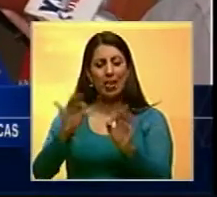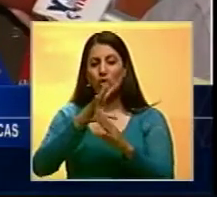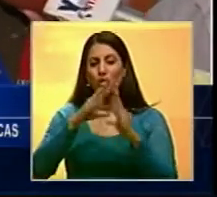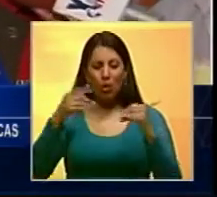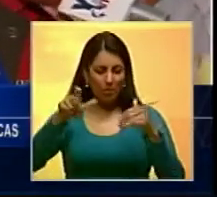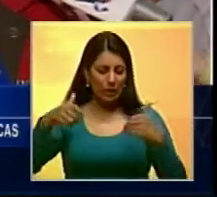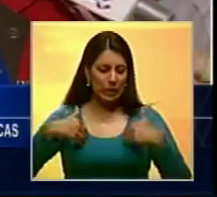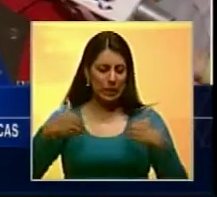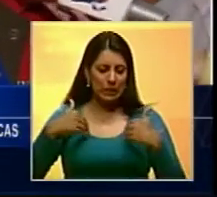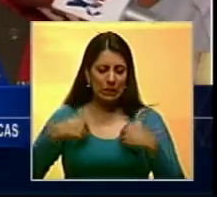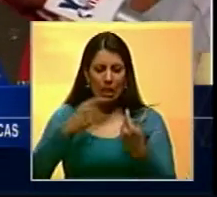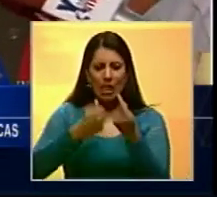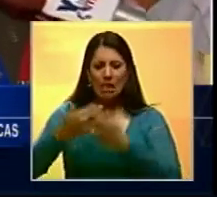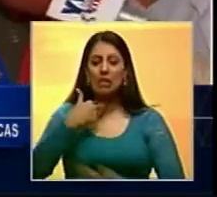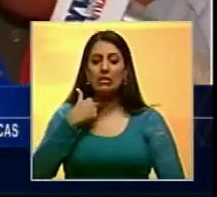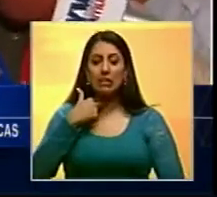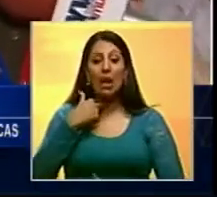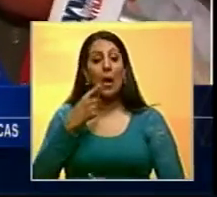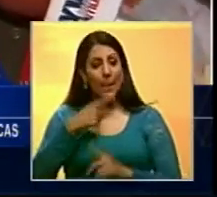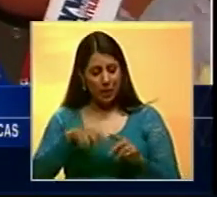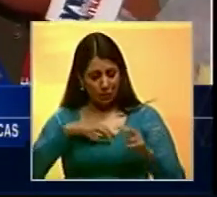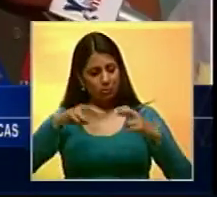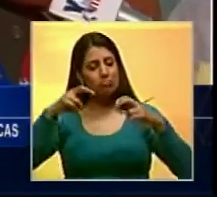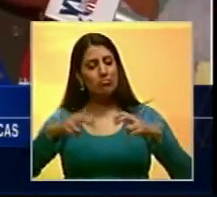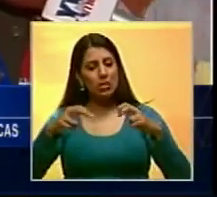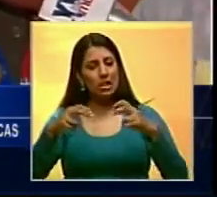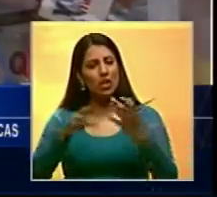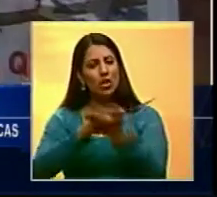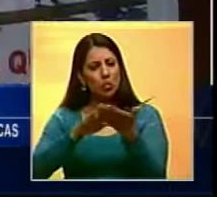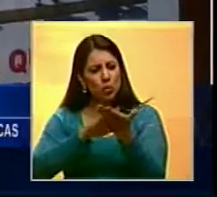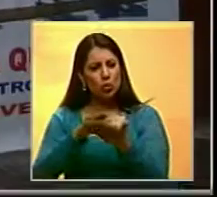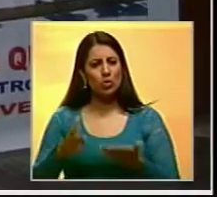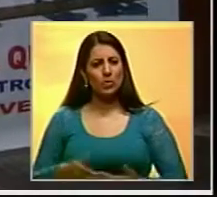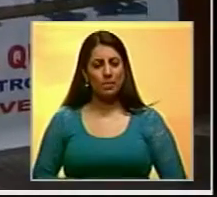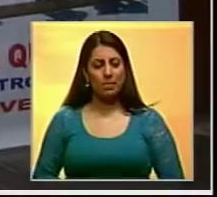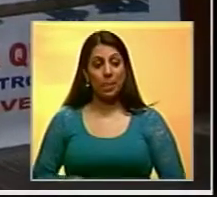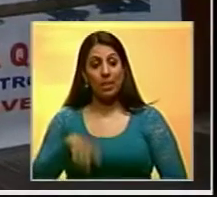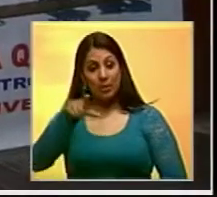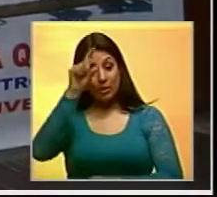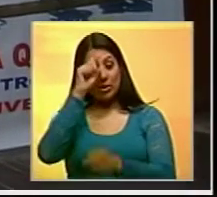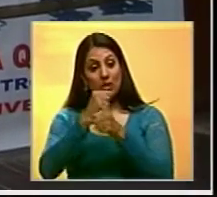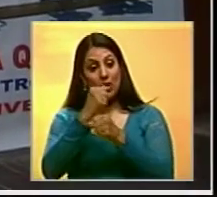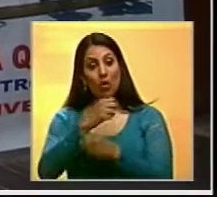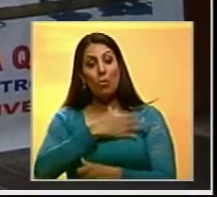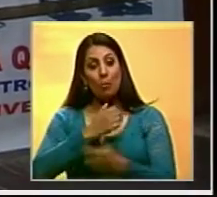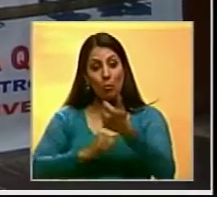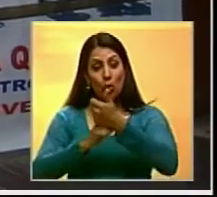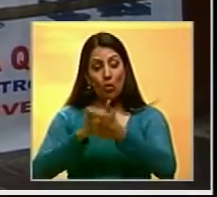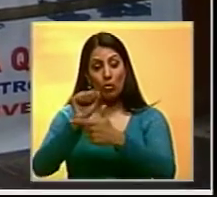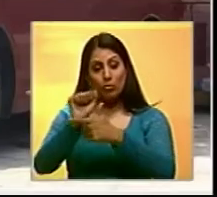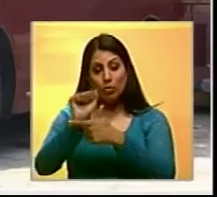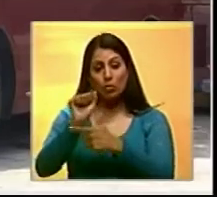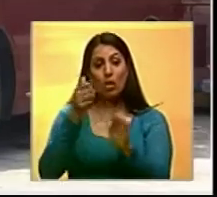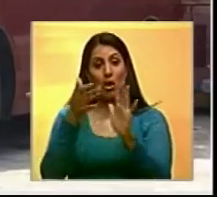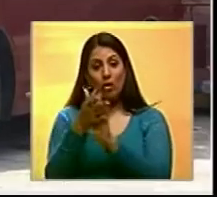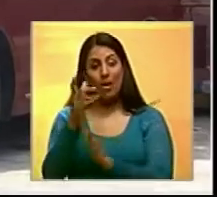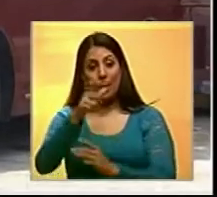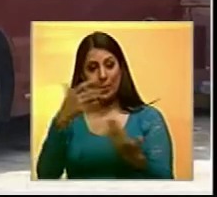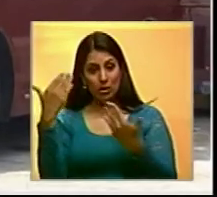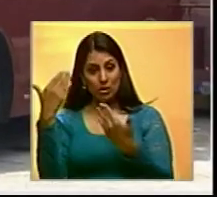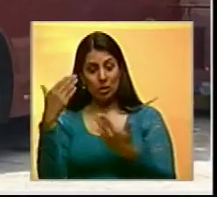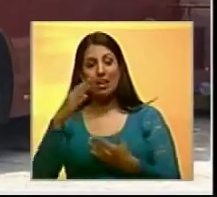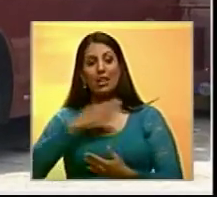Todo el mundo nos está pegando esta crisis. Bueno, tenemos todos a salir de la crisis. No. Los trabajadores socialistas aseguraron que las unidades